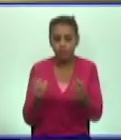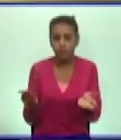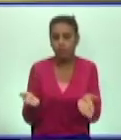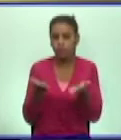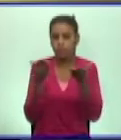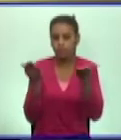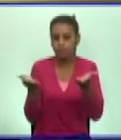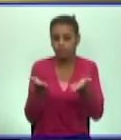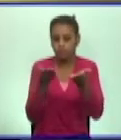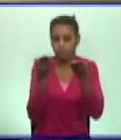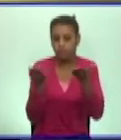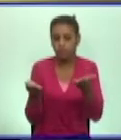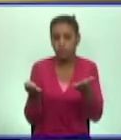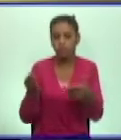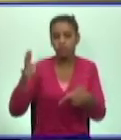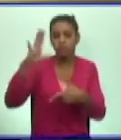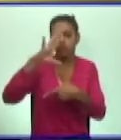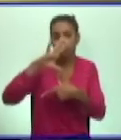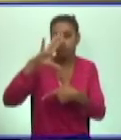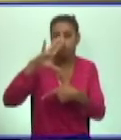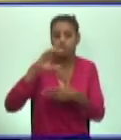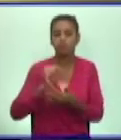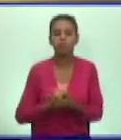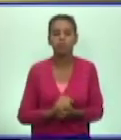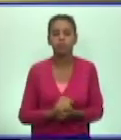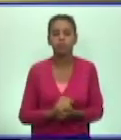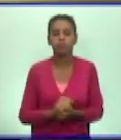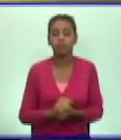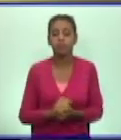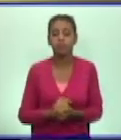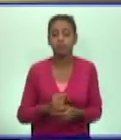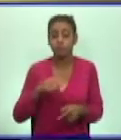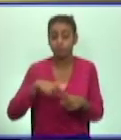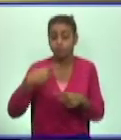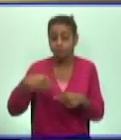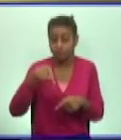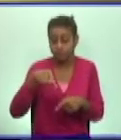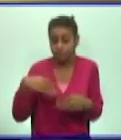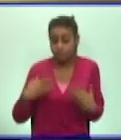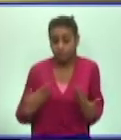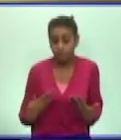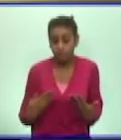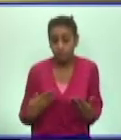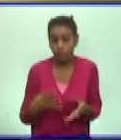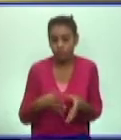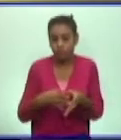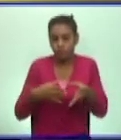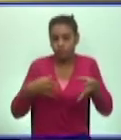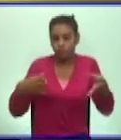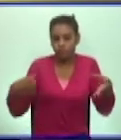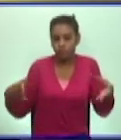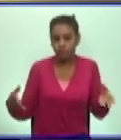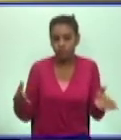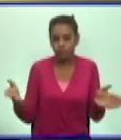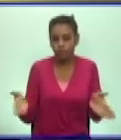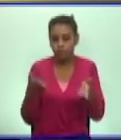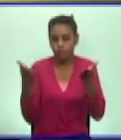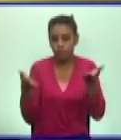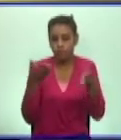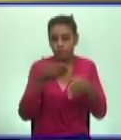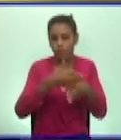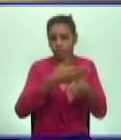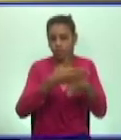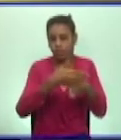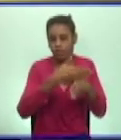de América, que todavía en nuestros días, muchachos, pues ustedes son testigos cuán inmenso es el desarrollo desigual que